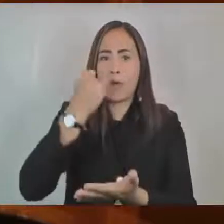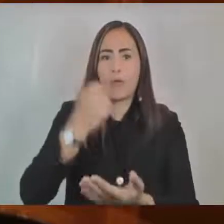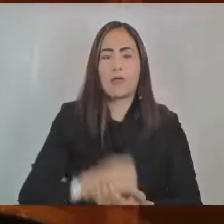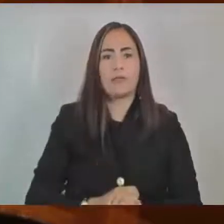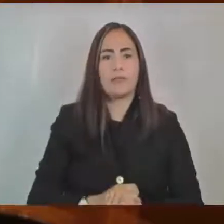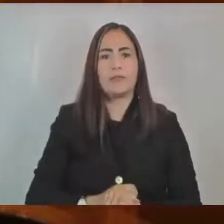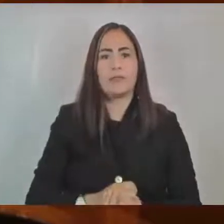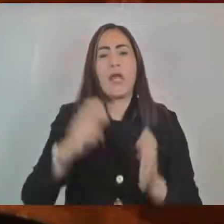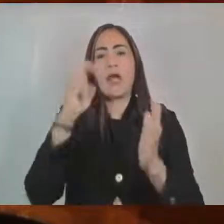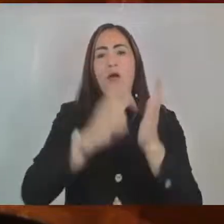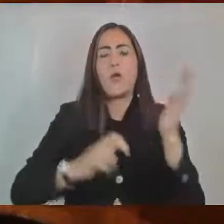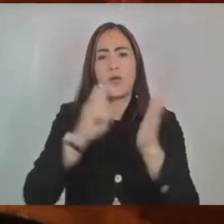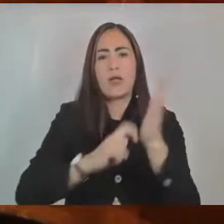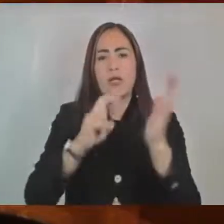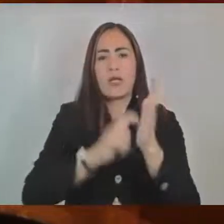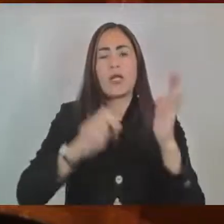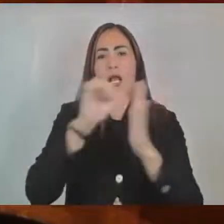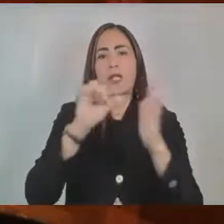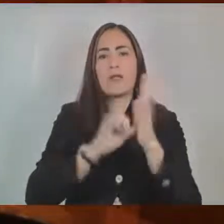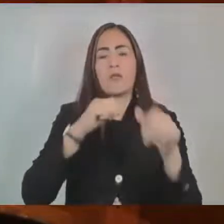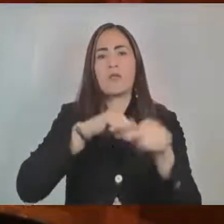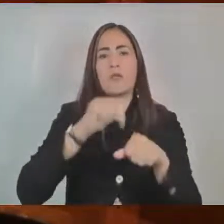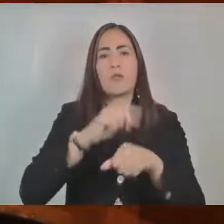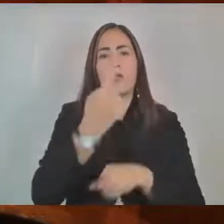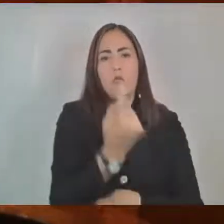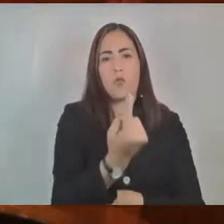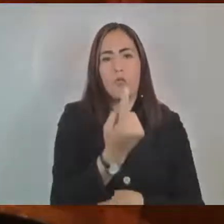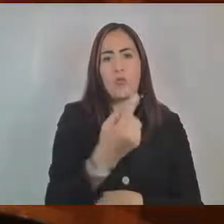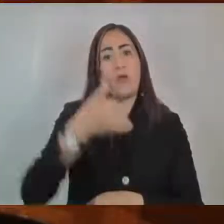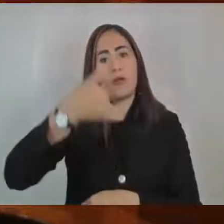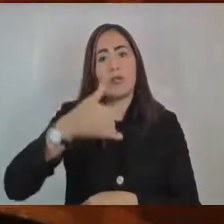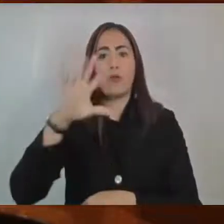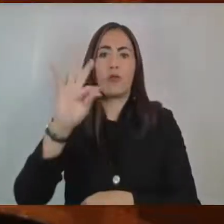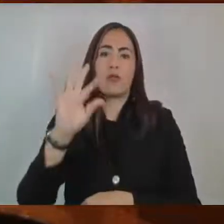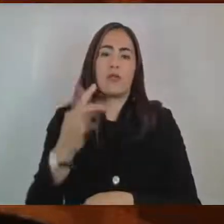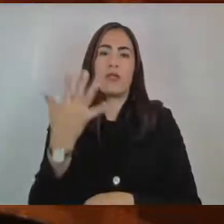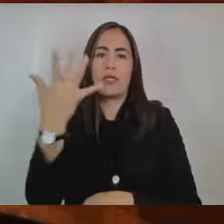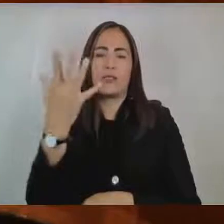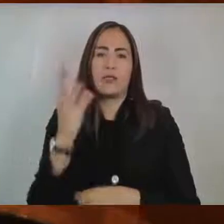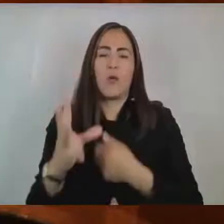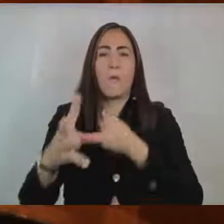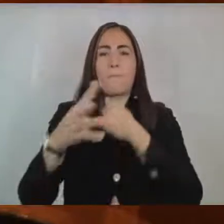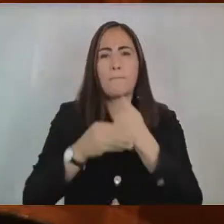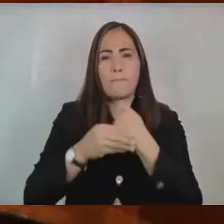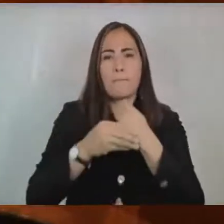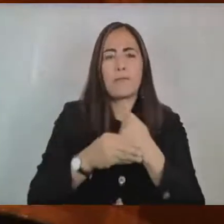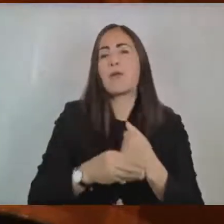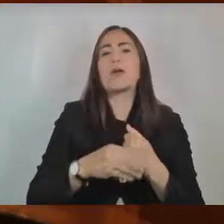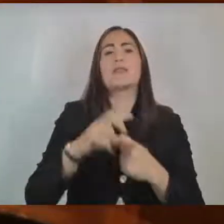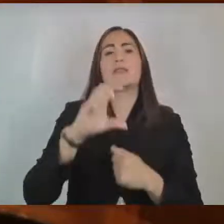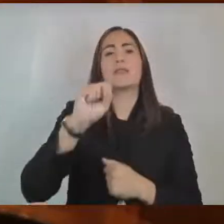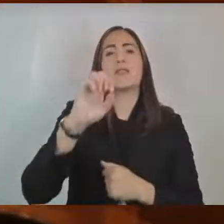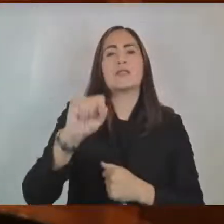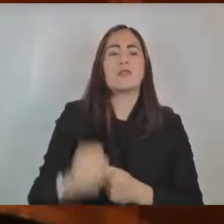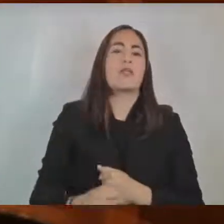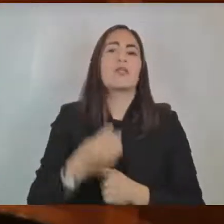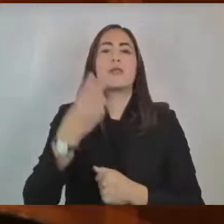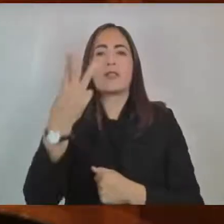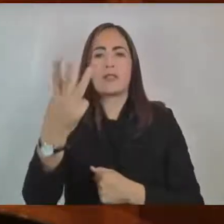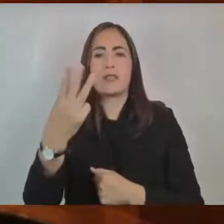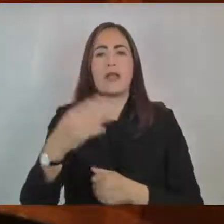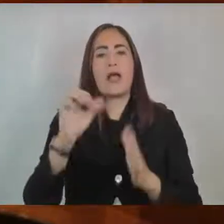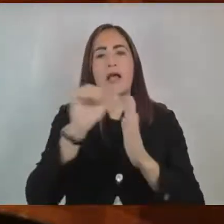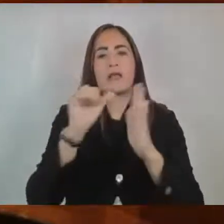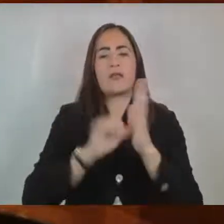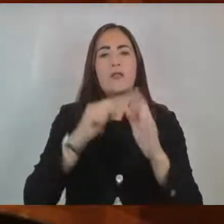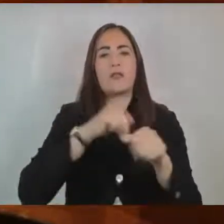decreto por el que se reforma el artículo 1 y 45, se adiciona la fracción 63ª del artículo